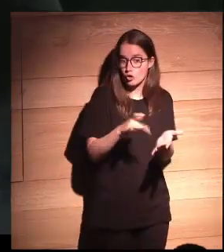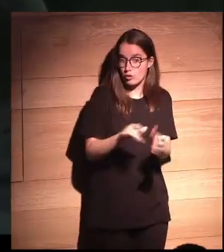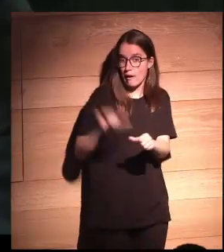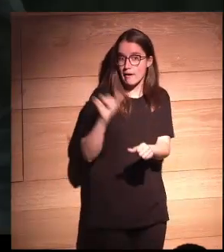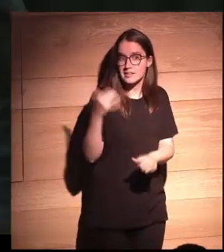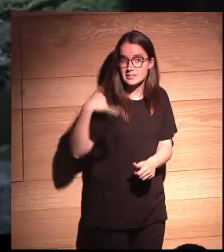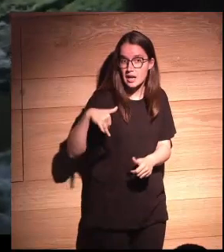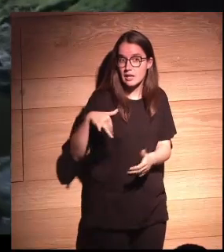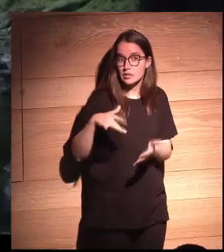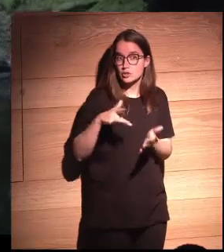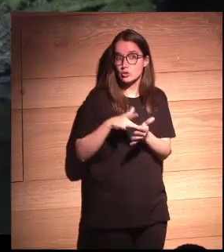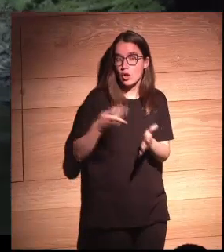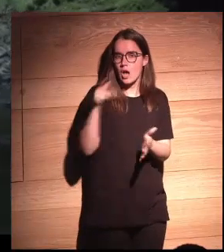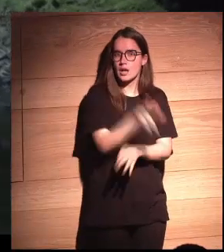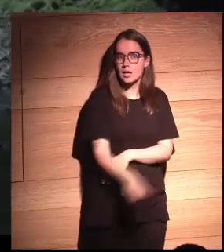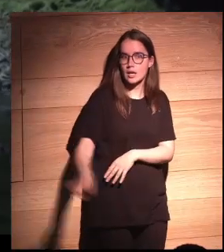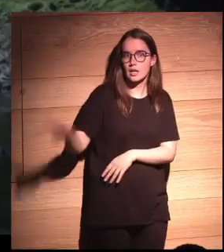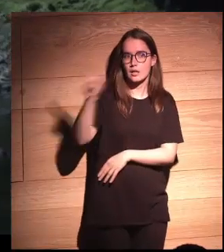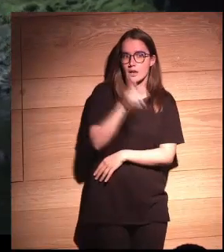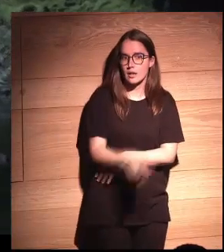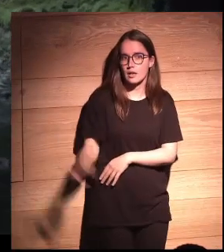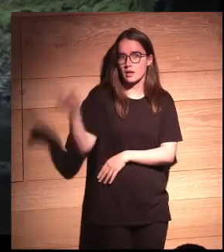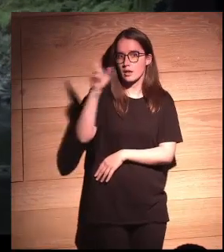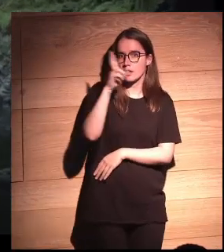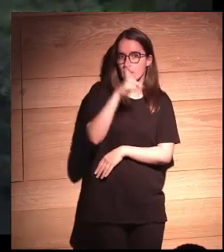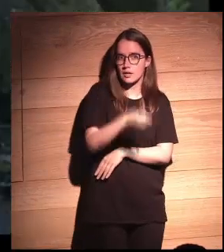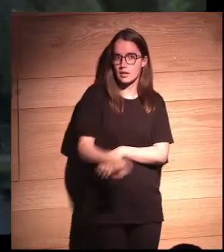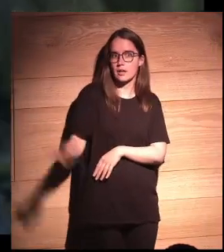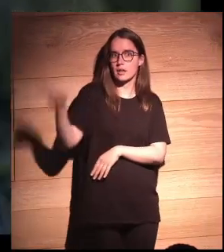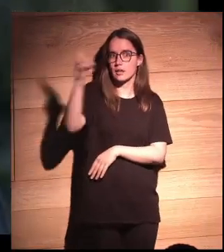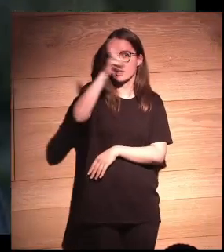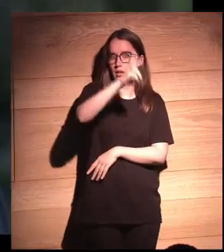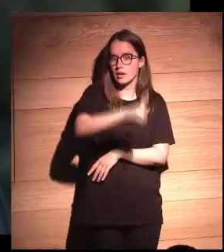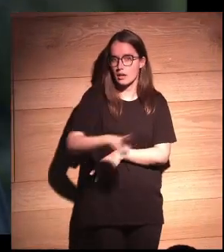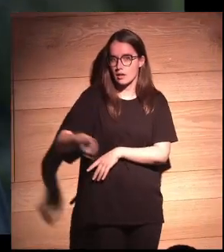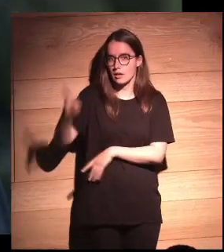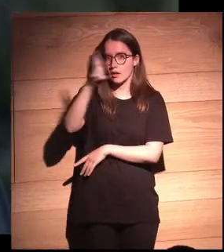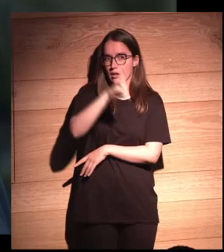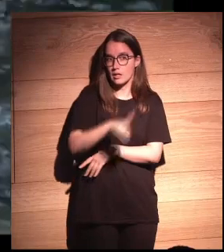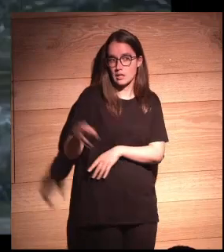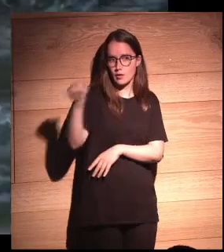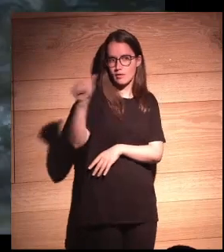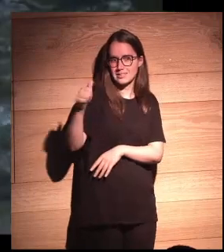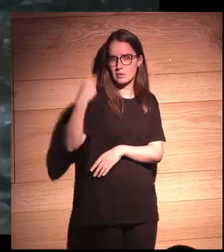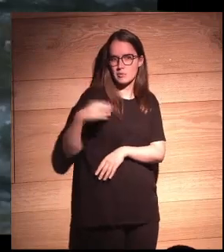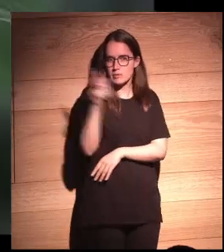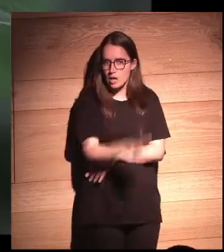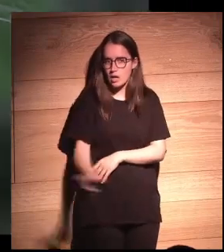ocurrido? Que está sucediendo una y otra vez. Que no deja de repetirse. Que estoy atrapada en este fin de semana.